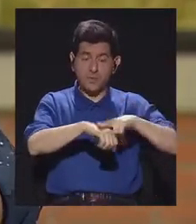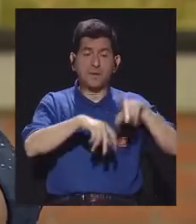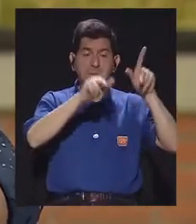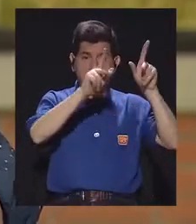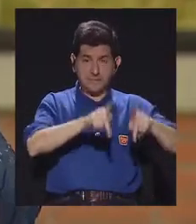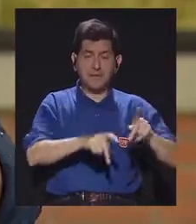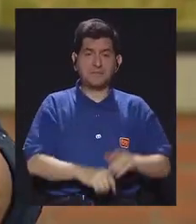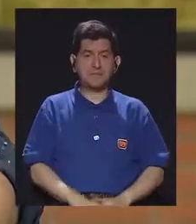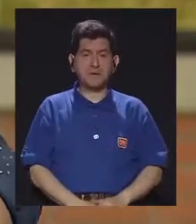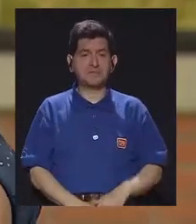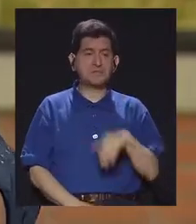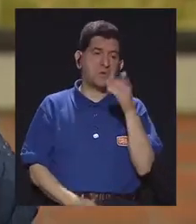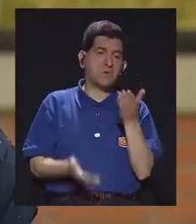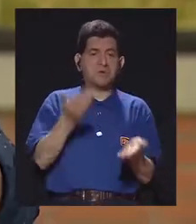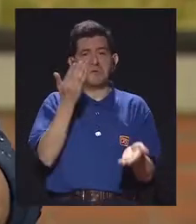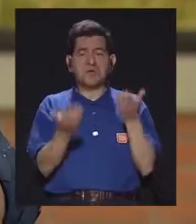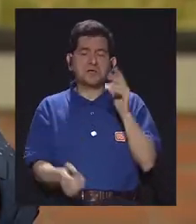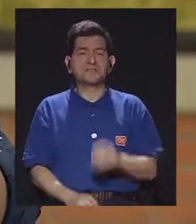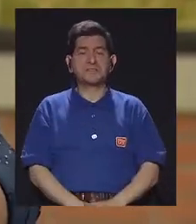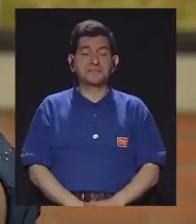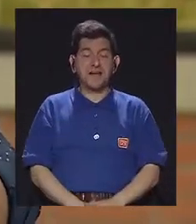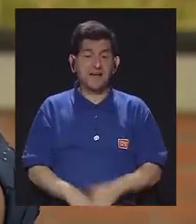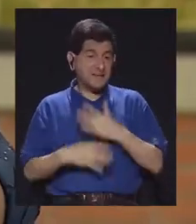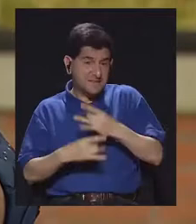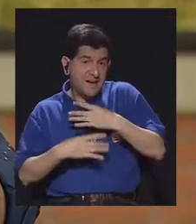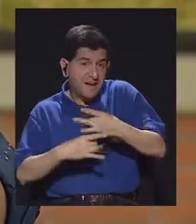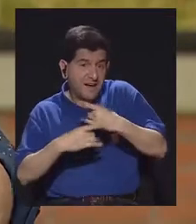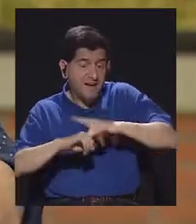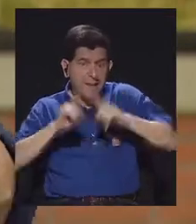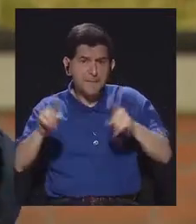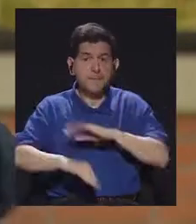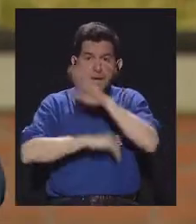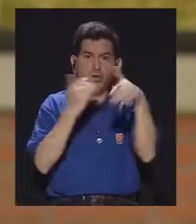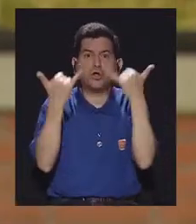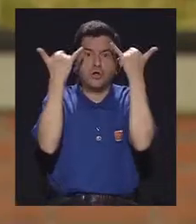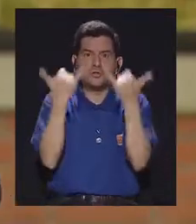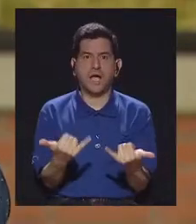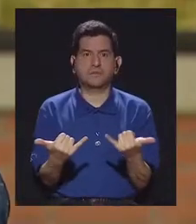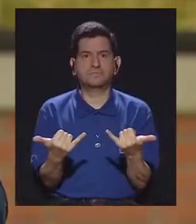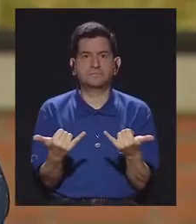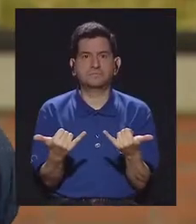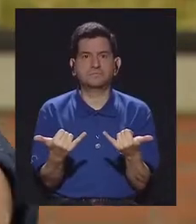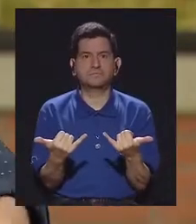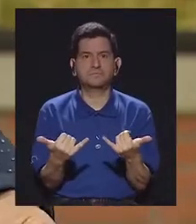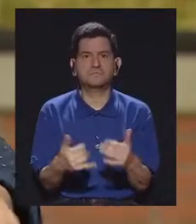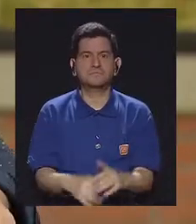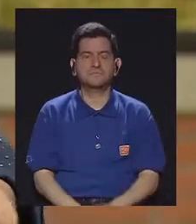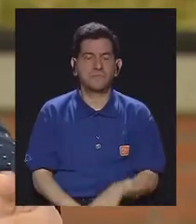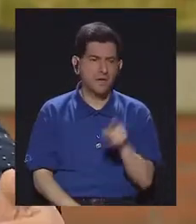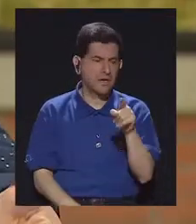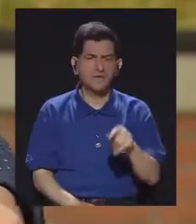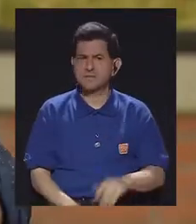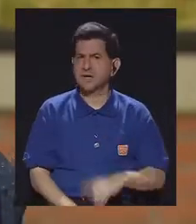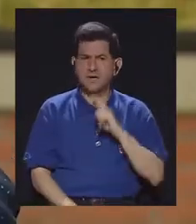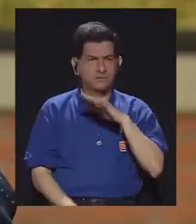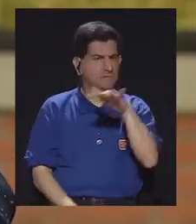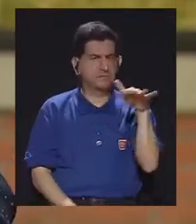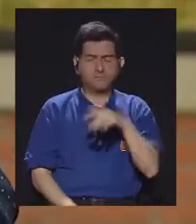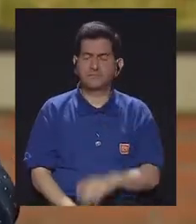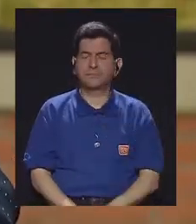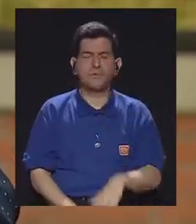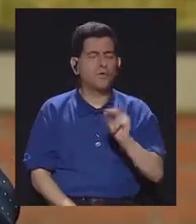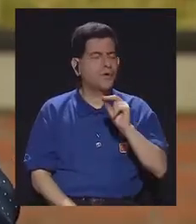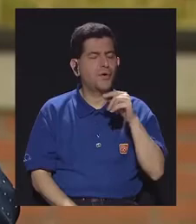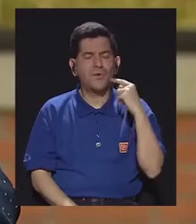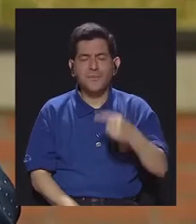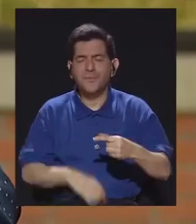frecuentemente que las personas se envalentonan, se enfiebran y todo, pero quieren hacerlo todo ya, uh-huh. ¿verdad? Sí. Y eso no es la realidad. Y no van